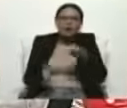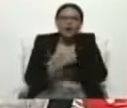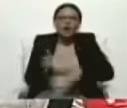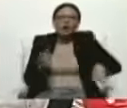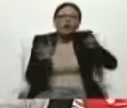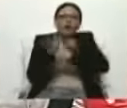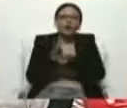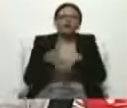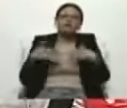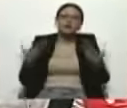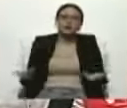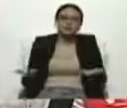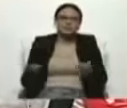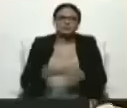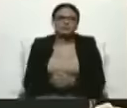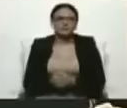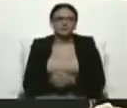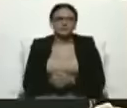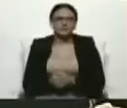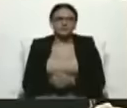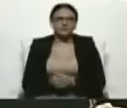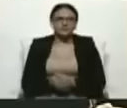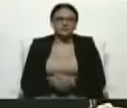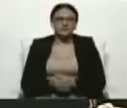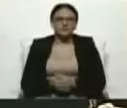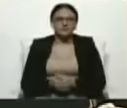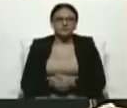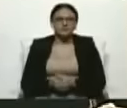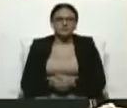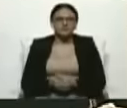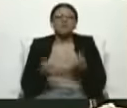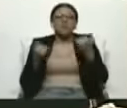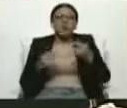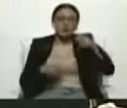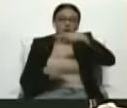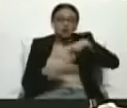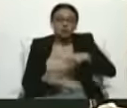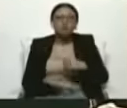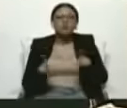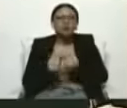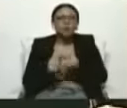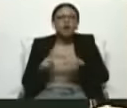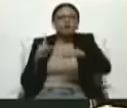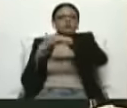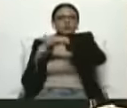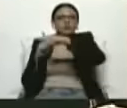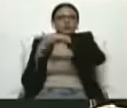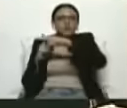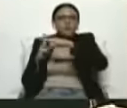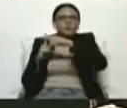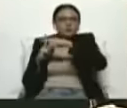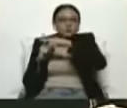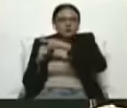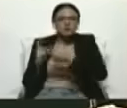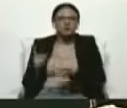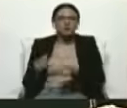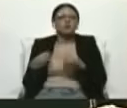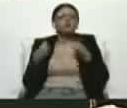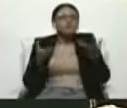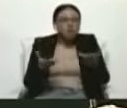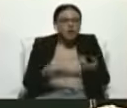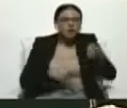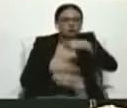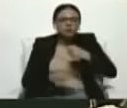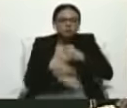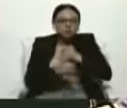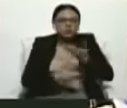Sumemos esfuerzo. Sumemos todos los que podamos sumar. Los